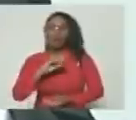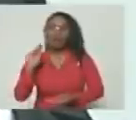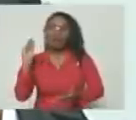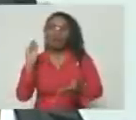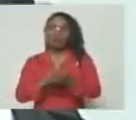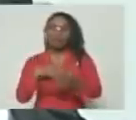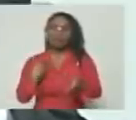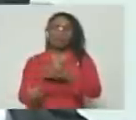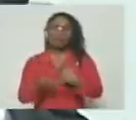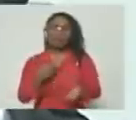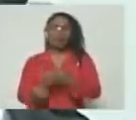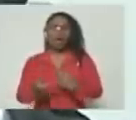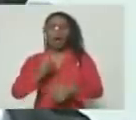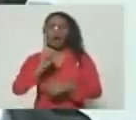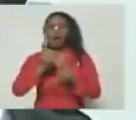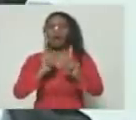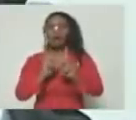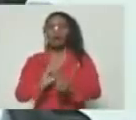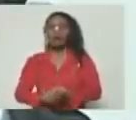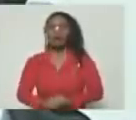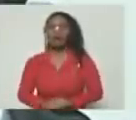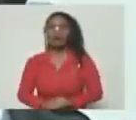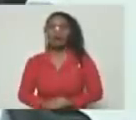los parió.